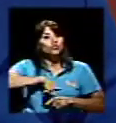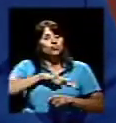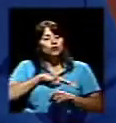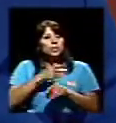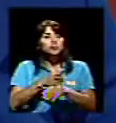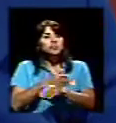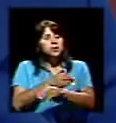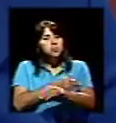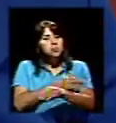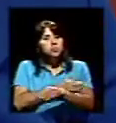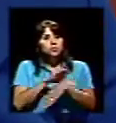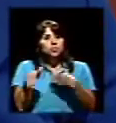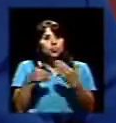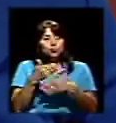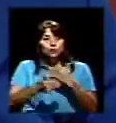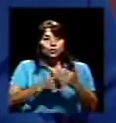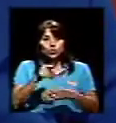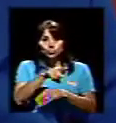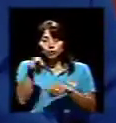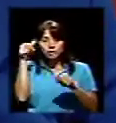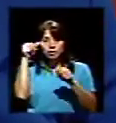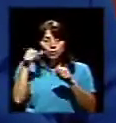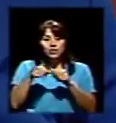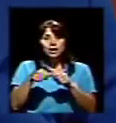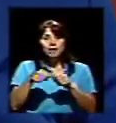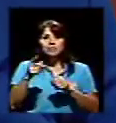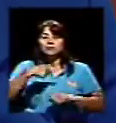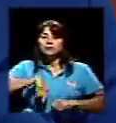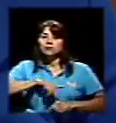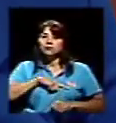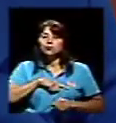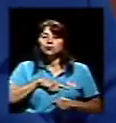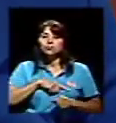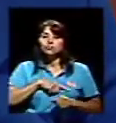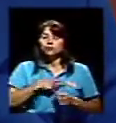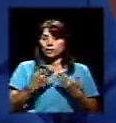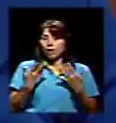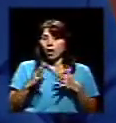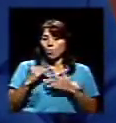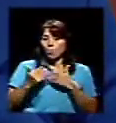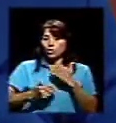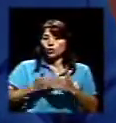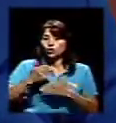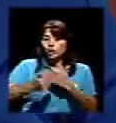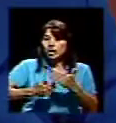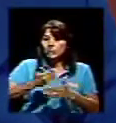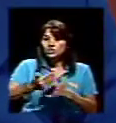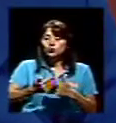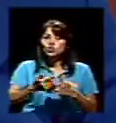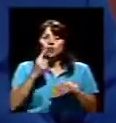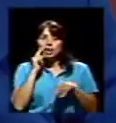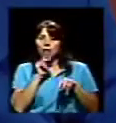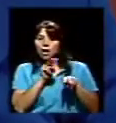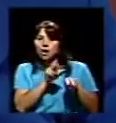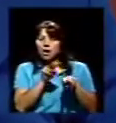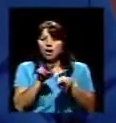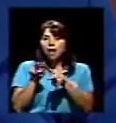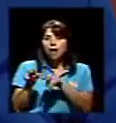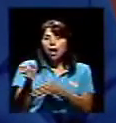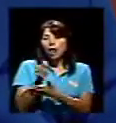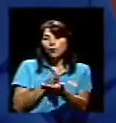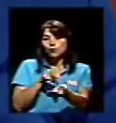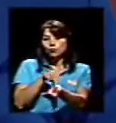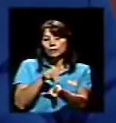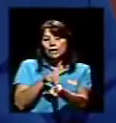los procesos. Ustedes recordarán que hemos estado con un proceso de intervención de algunos centros hospitalarios, producto